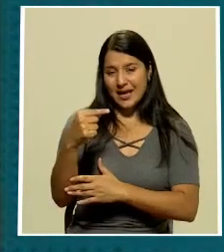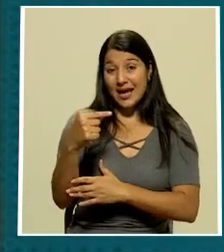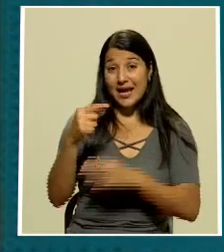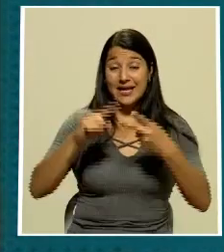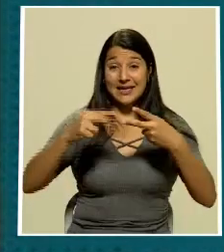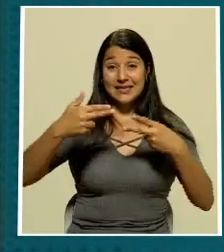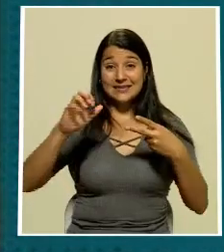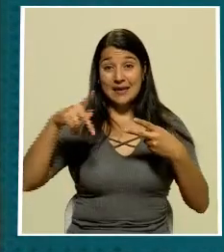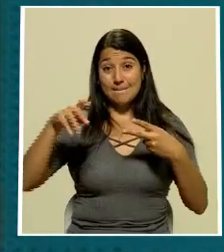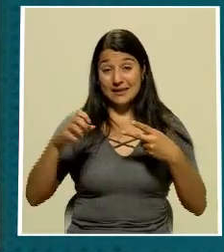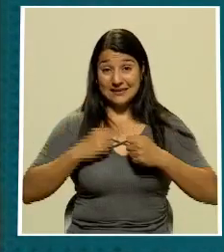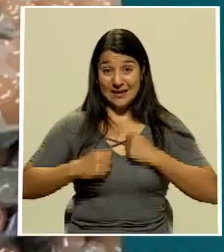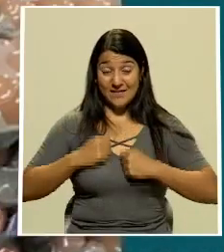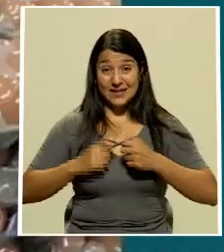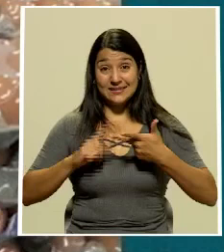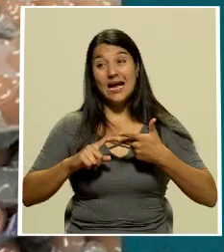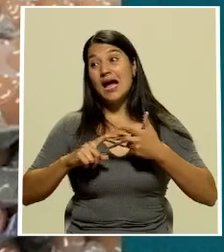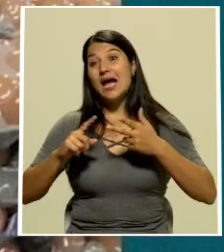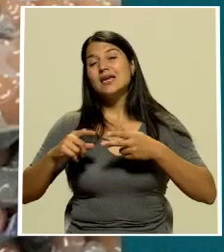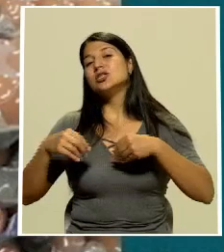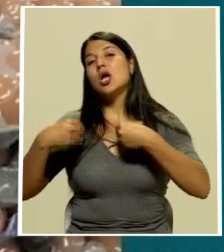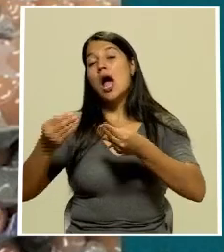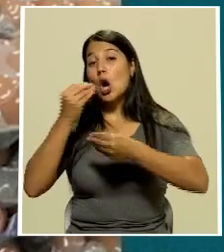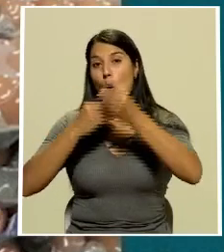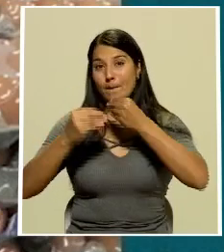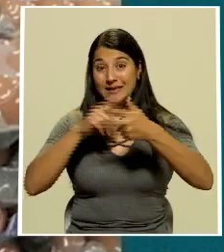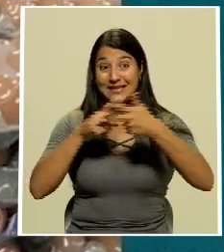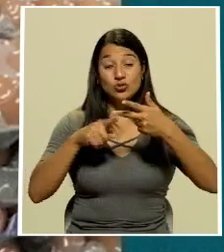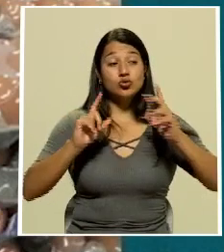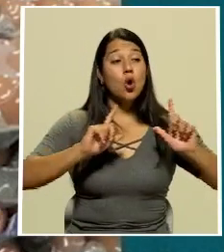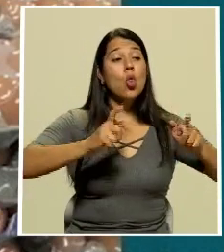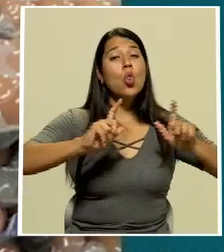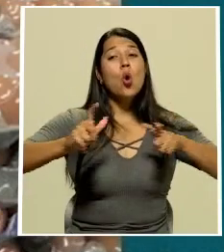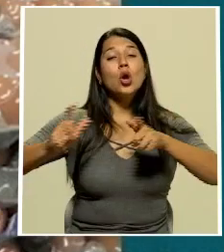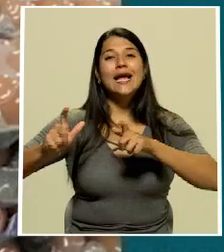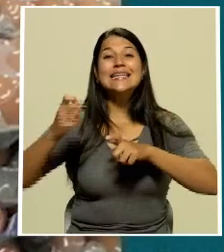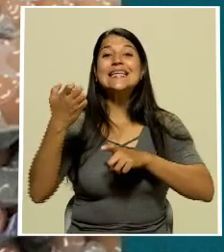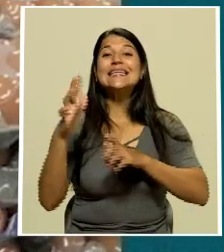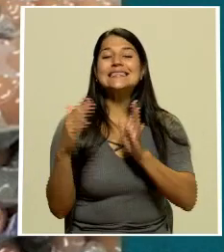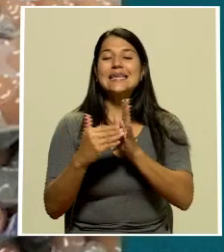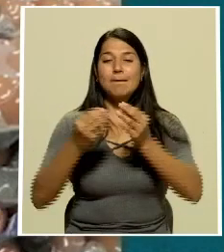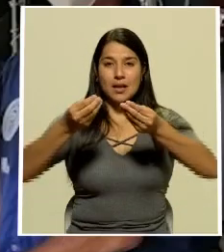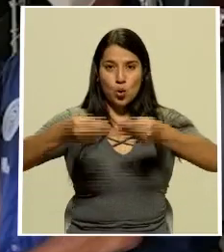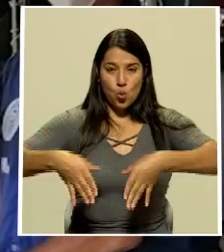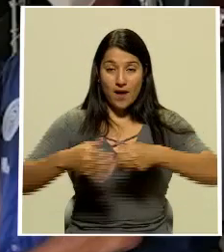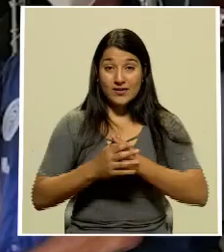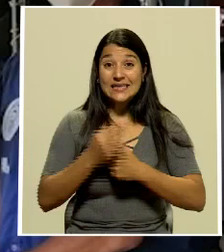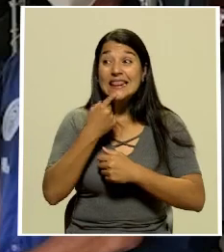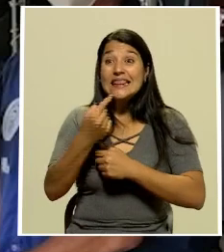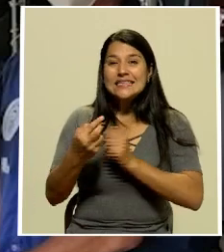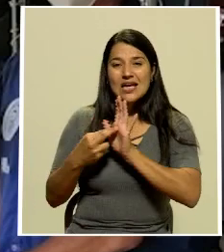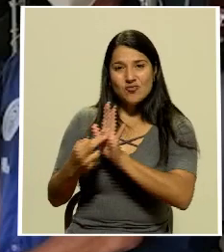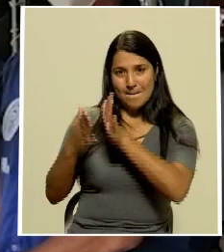Baña y Lloverá Comida recibirán una donación de 15.000 huevos. Según los representantes de ambas